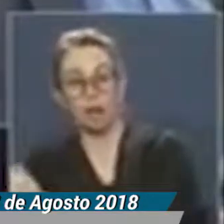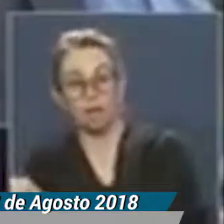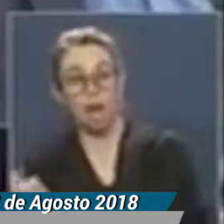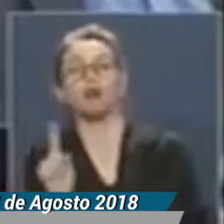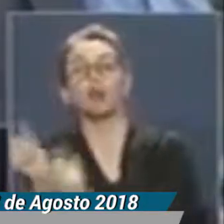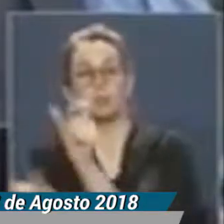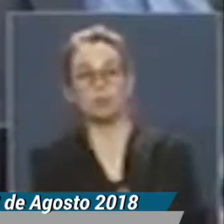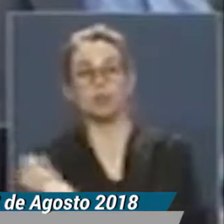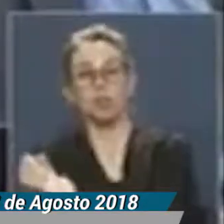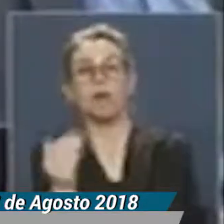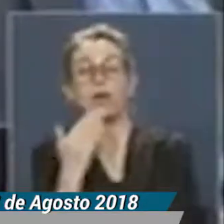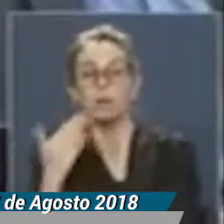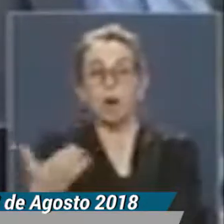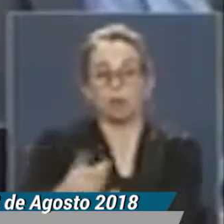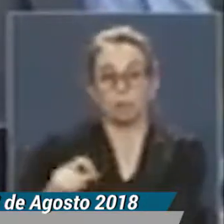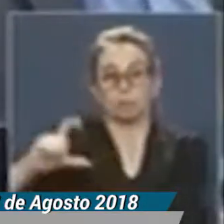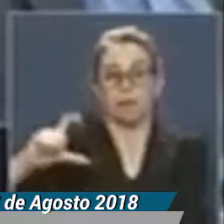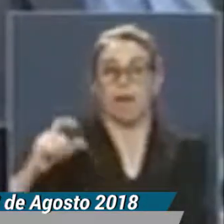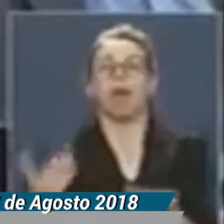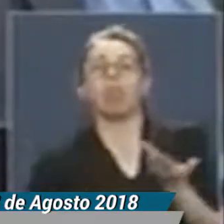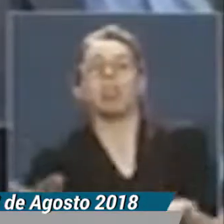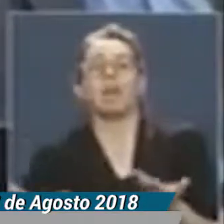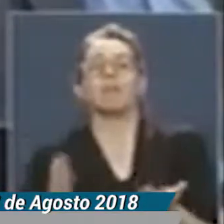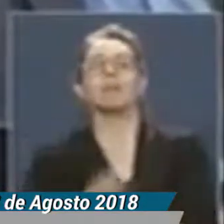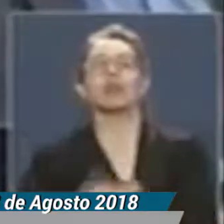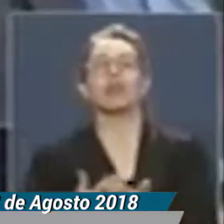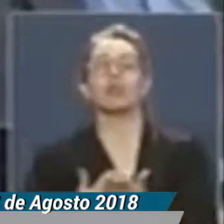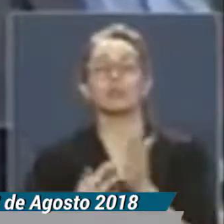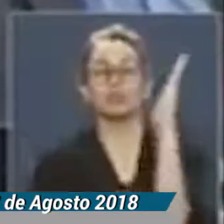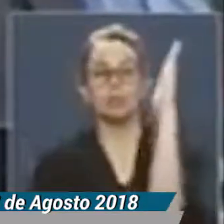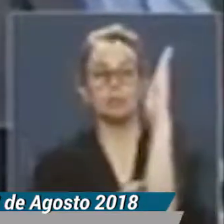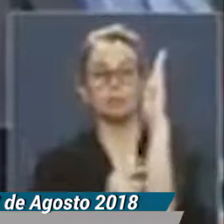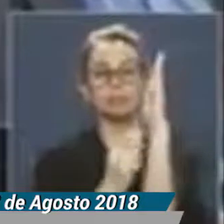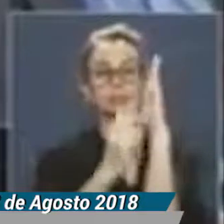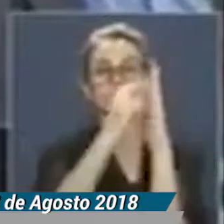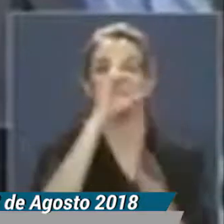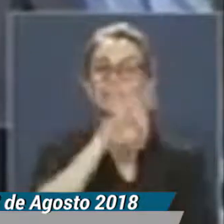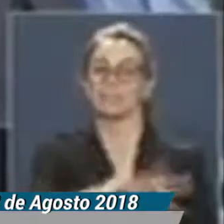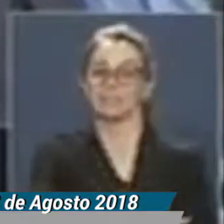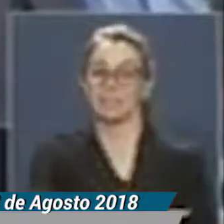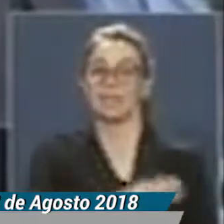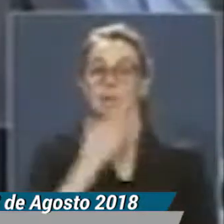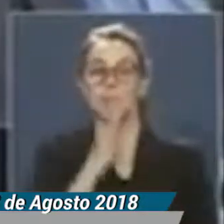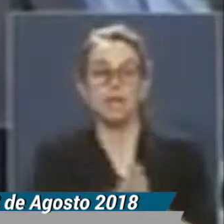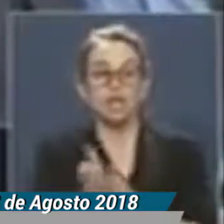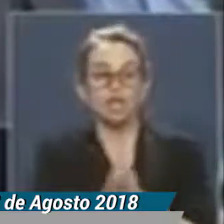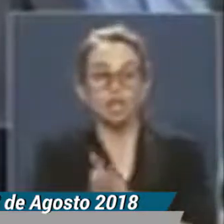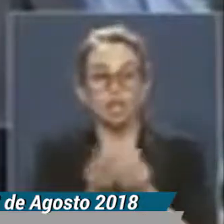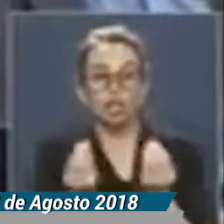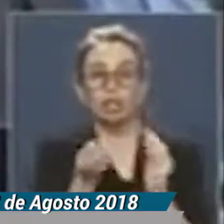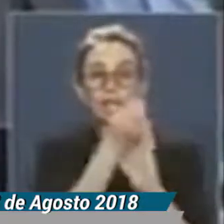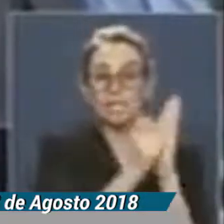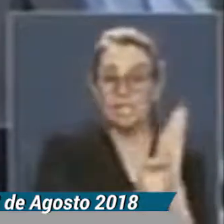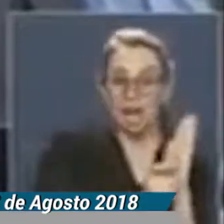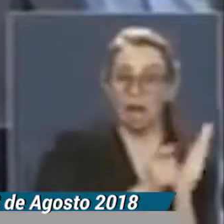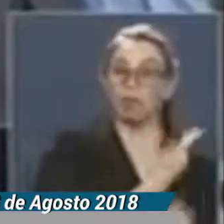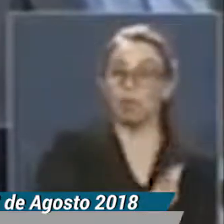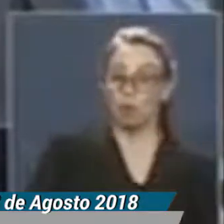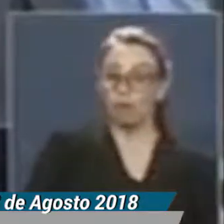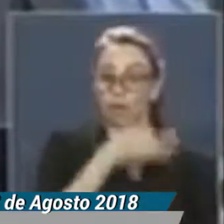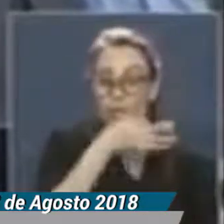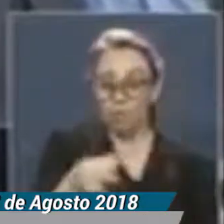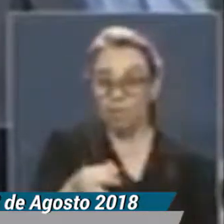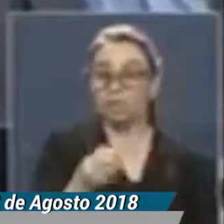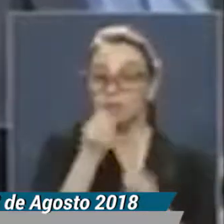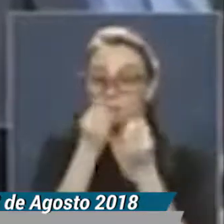de acuerdo a cómo vaya caminando nuestro Chile. Las mejores expectativas, y lo dice el gobierno con claridad, hay